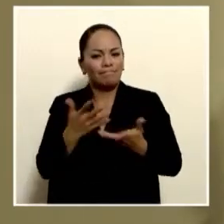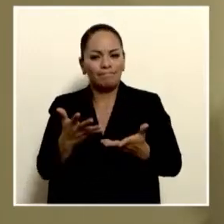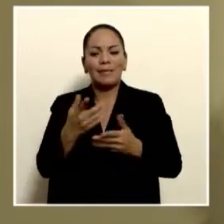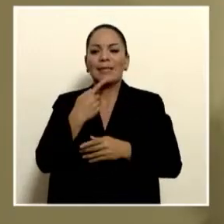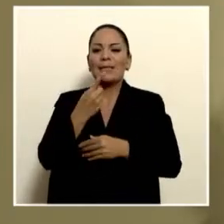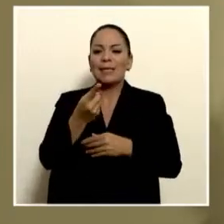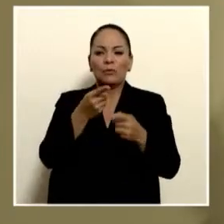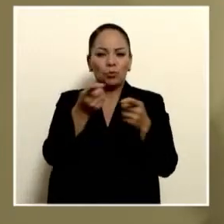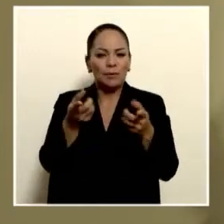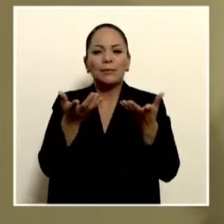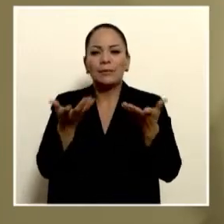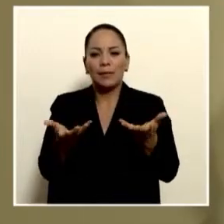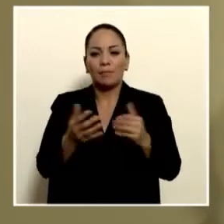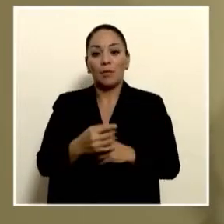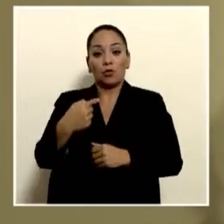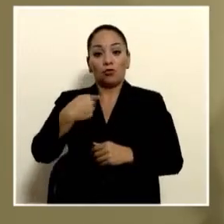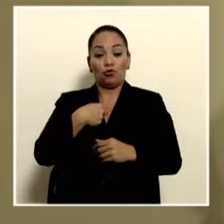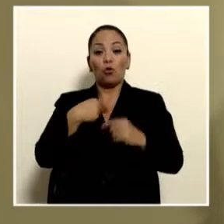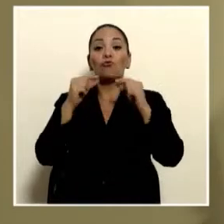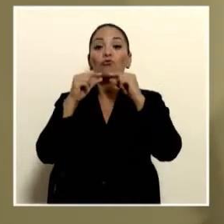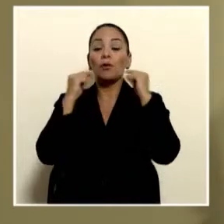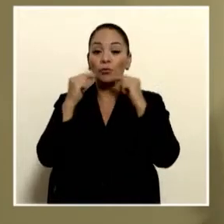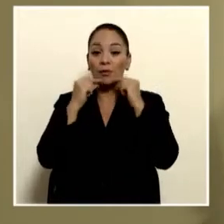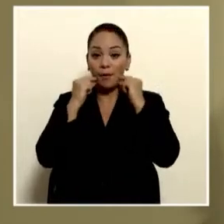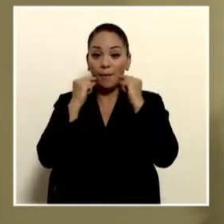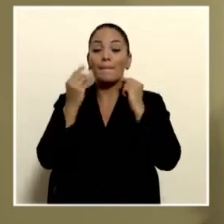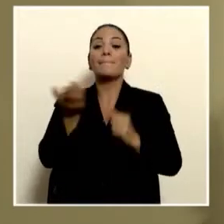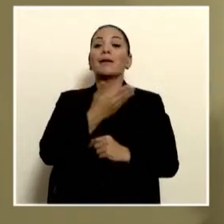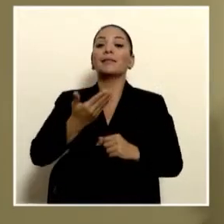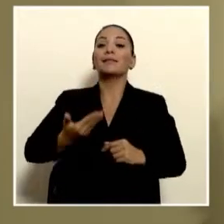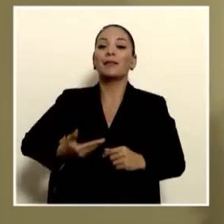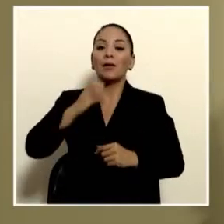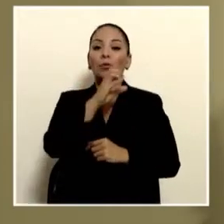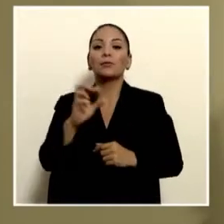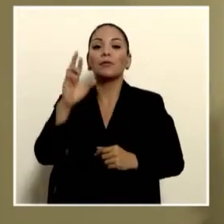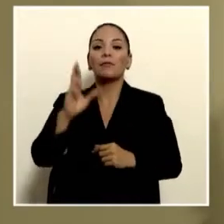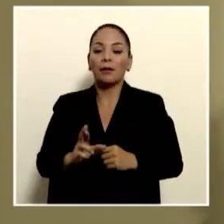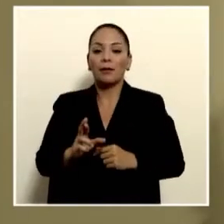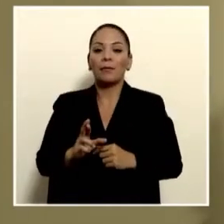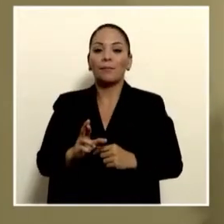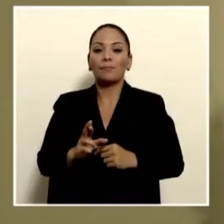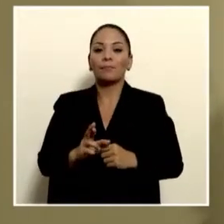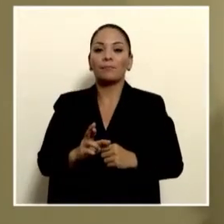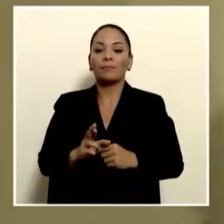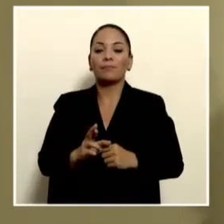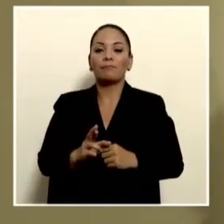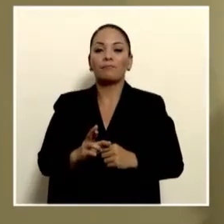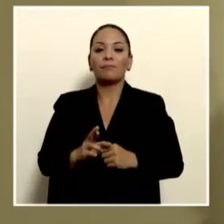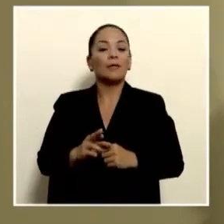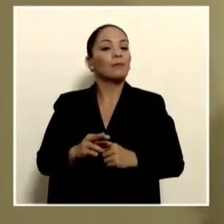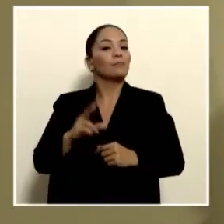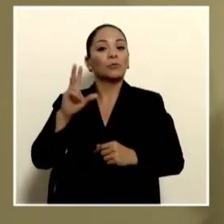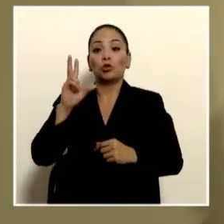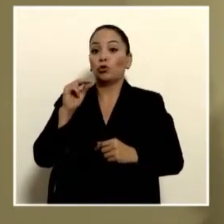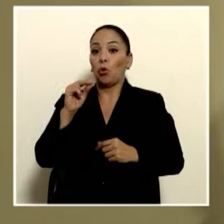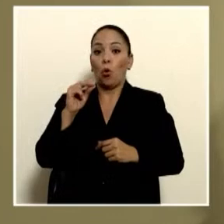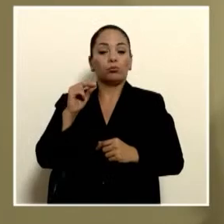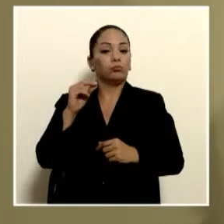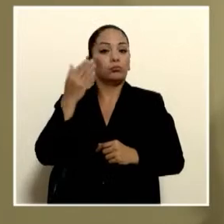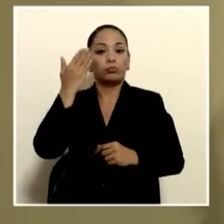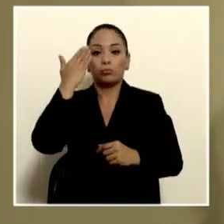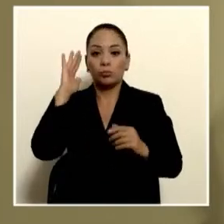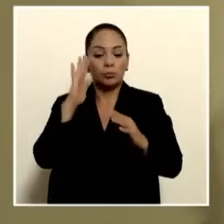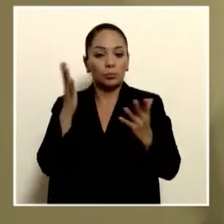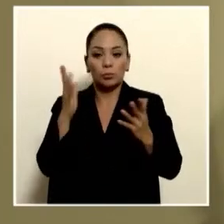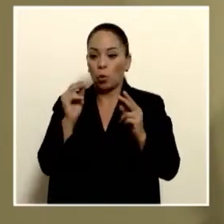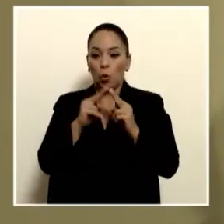decir que yo, Rodrigo Chávez Robles, presidente de la República, no conozco ni conocía